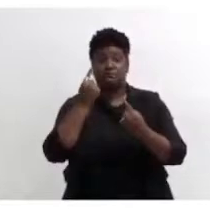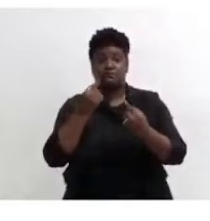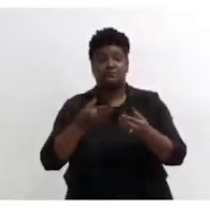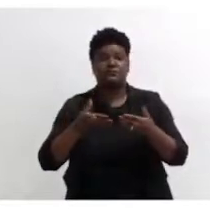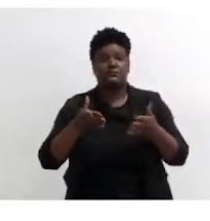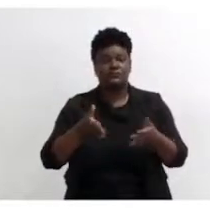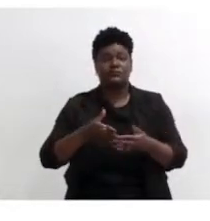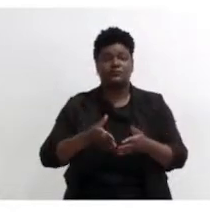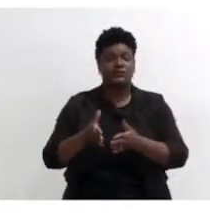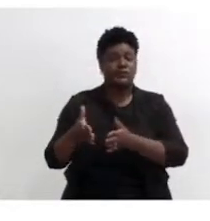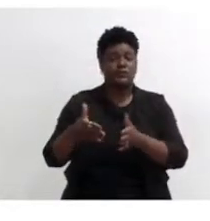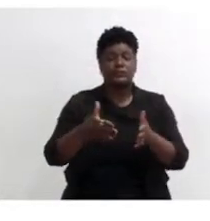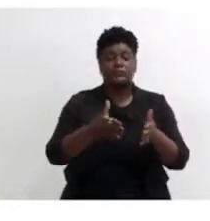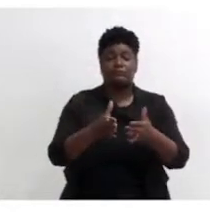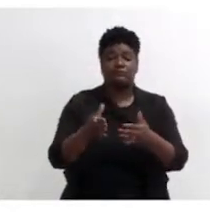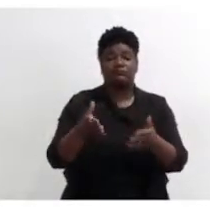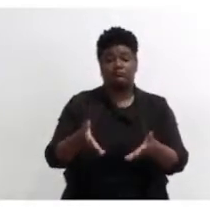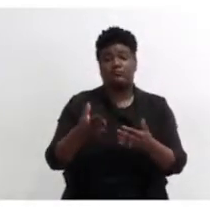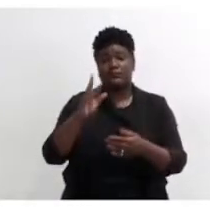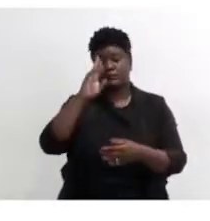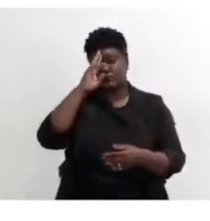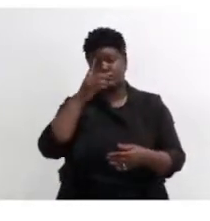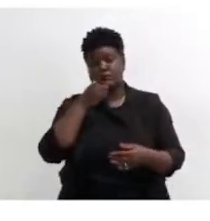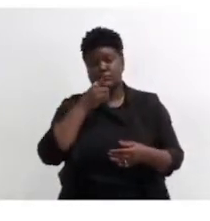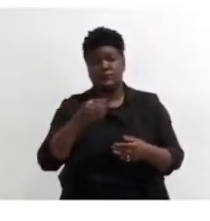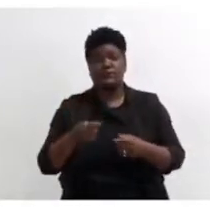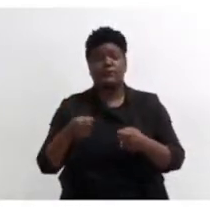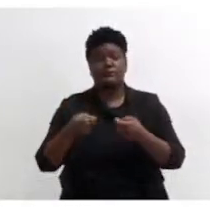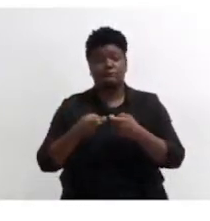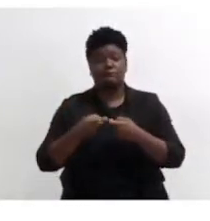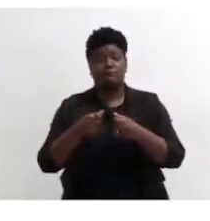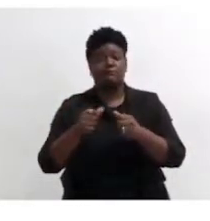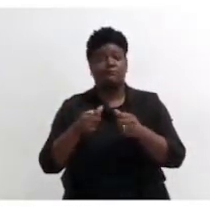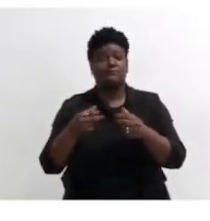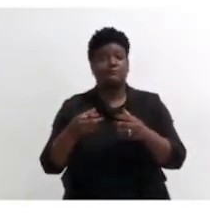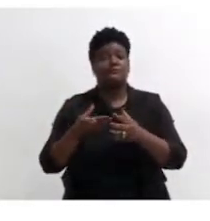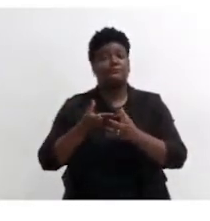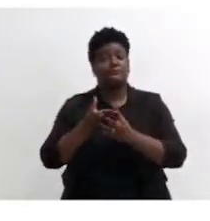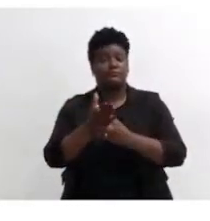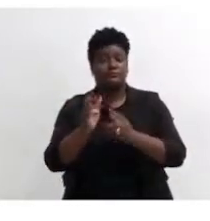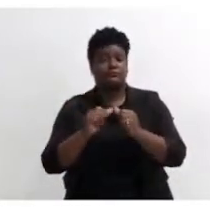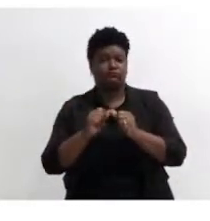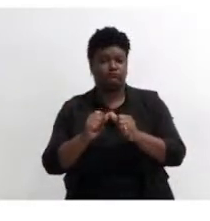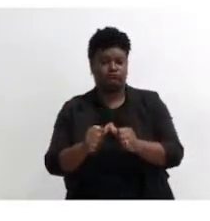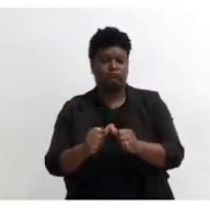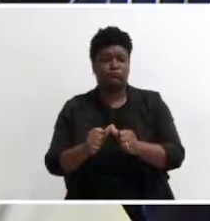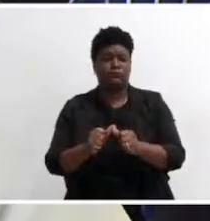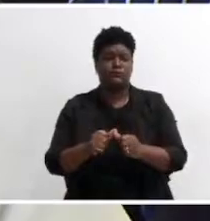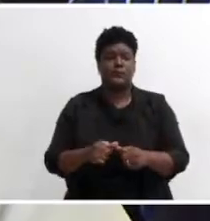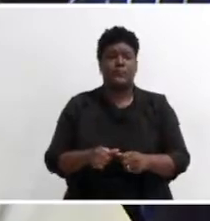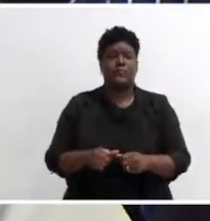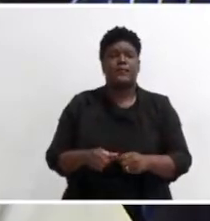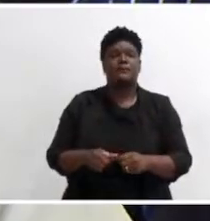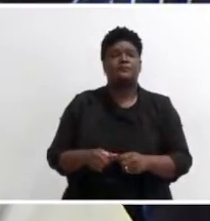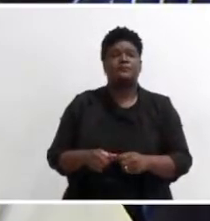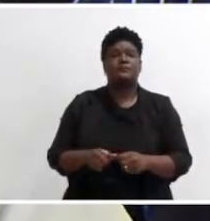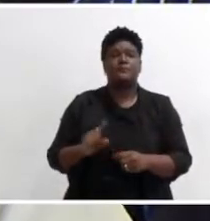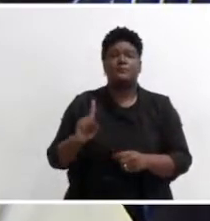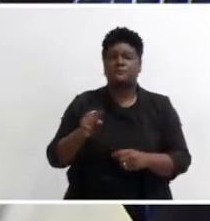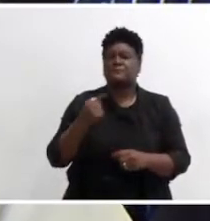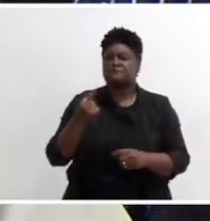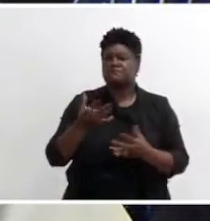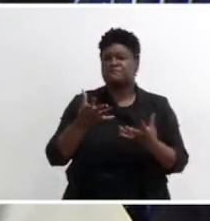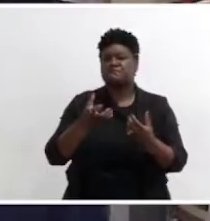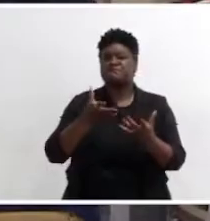la República Dominicana. Permítame comenzar contextualizando la importancia de este paso